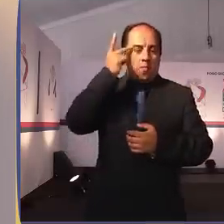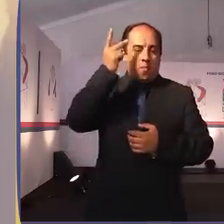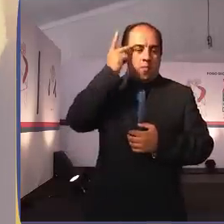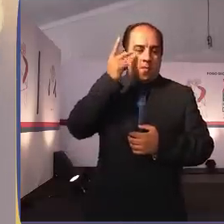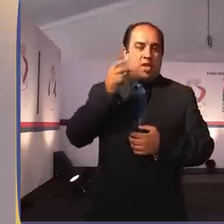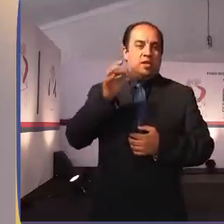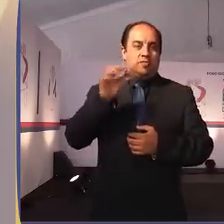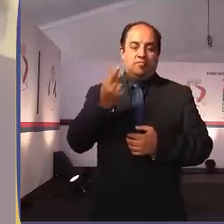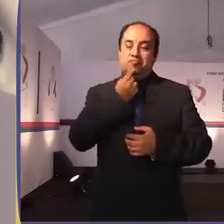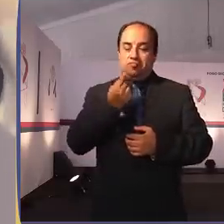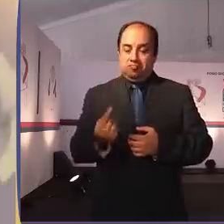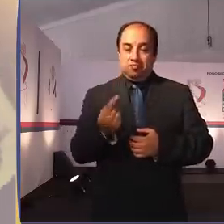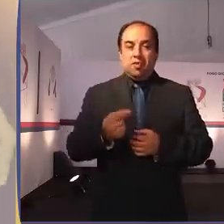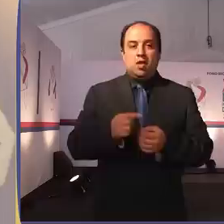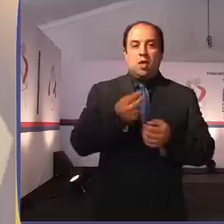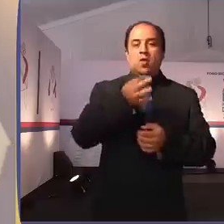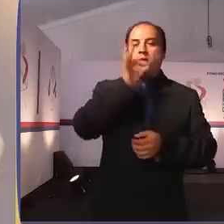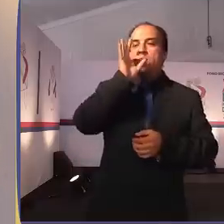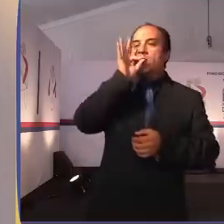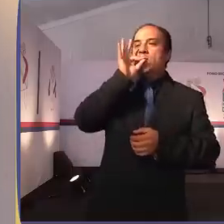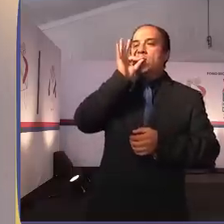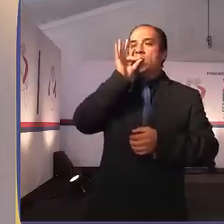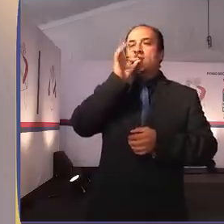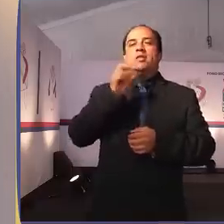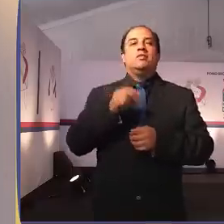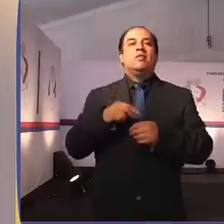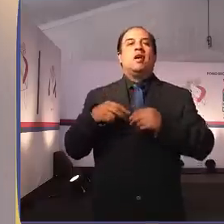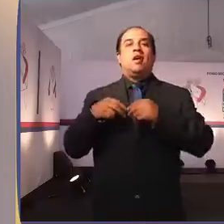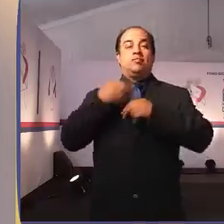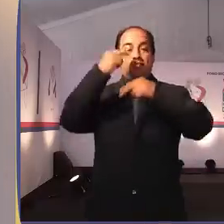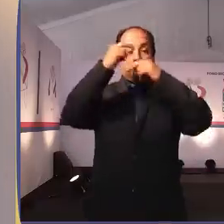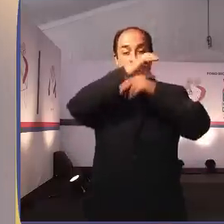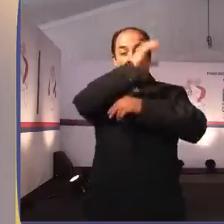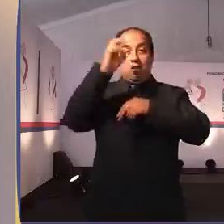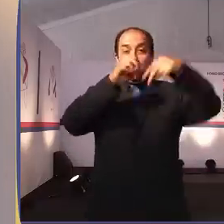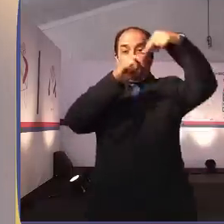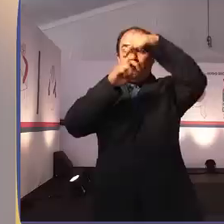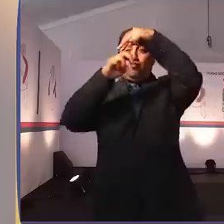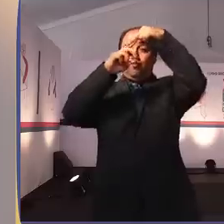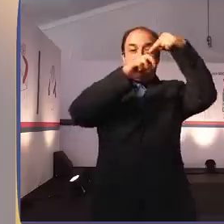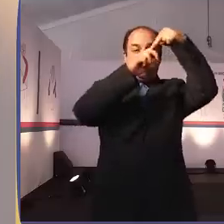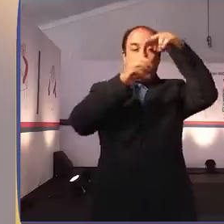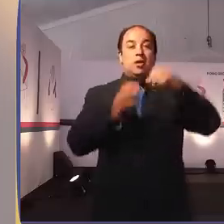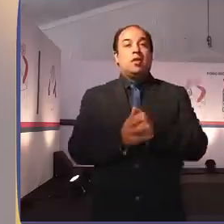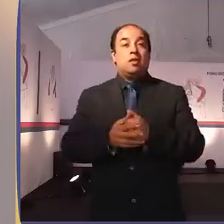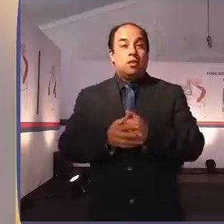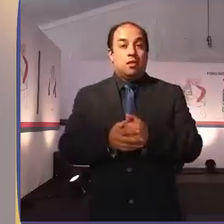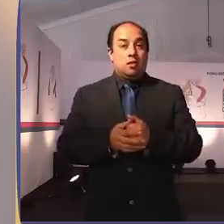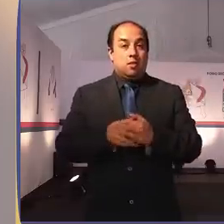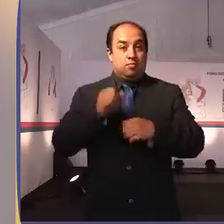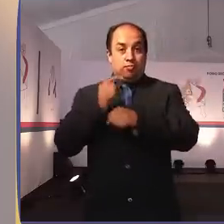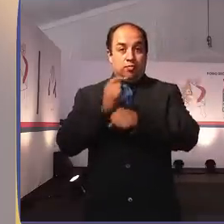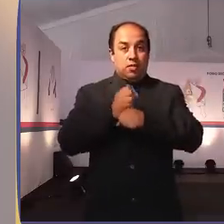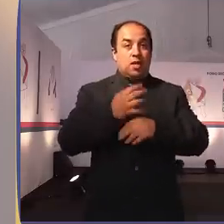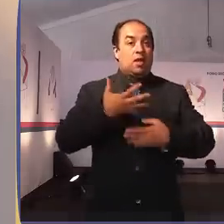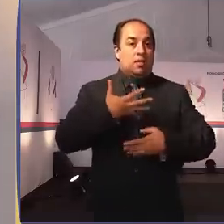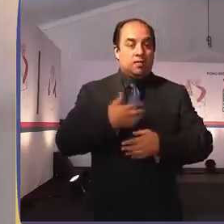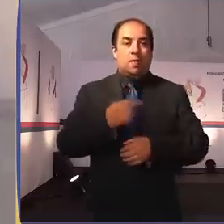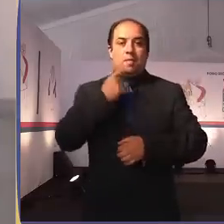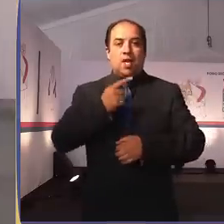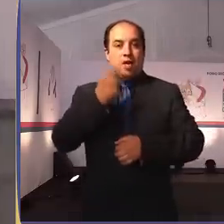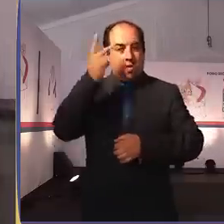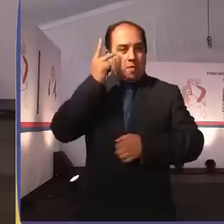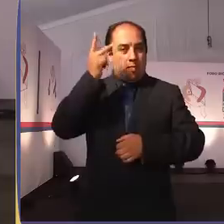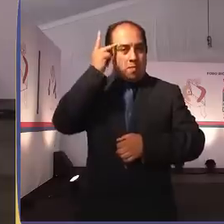entonces andaba por los cielos, pero ¿se imaginan lo que puede ser eso? O te encontrarás, y los hay. Mejor el Principito en